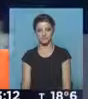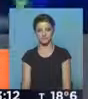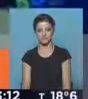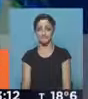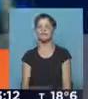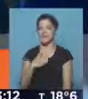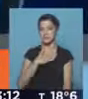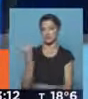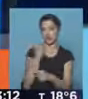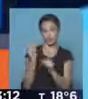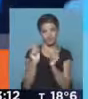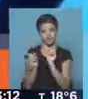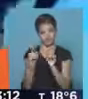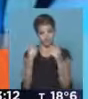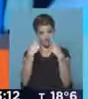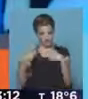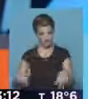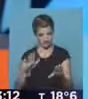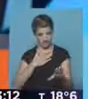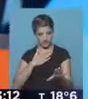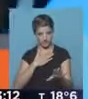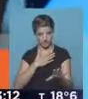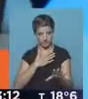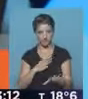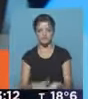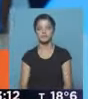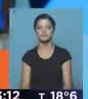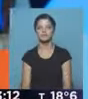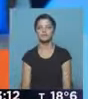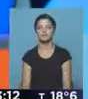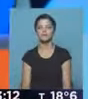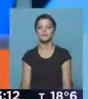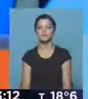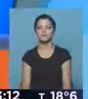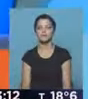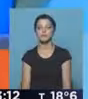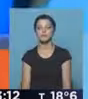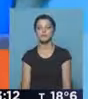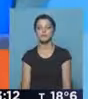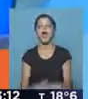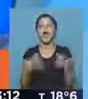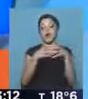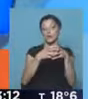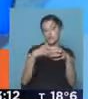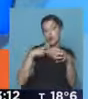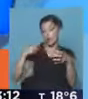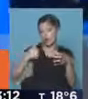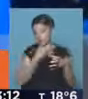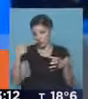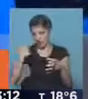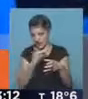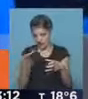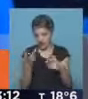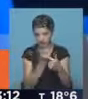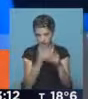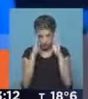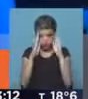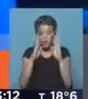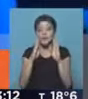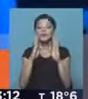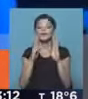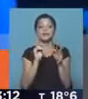opciones de un modo un poquito distinto. Yo creo que la opción categórica se le presenta tanto a las élites como al pueblo en general. Sí. Y la opción más